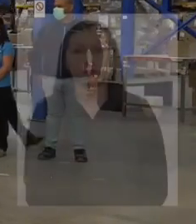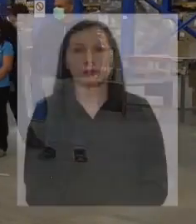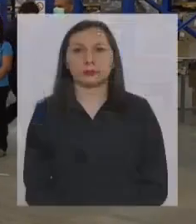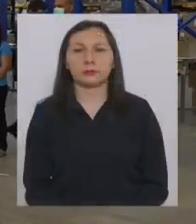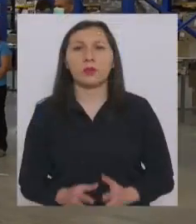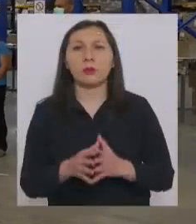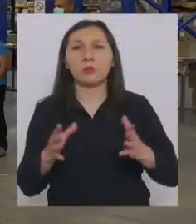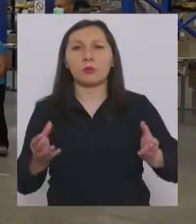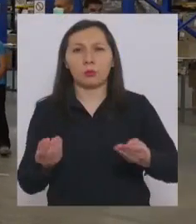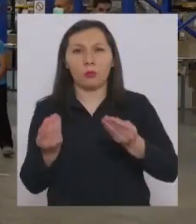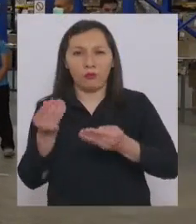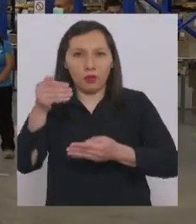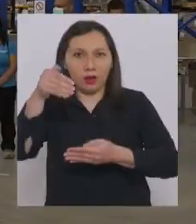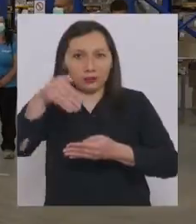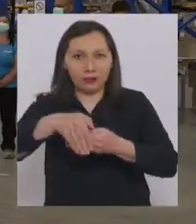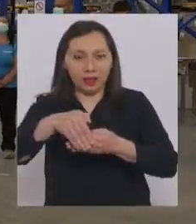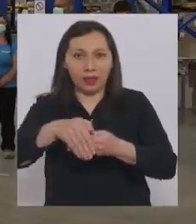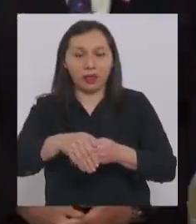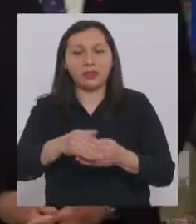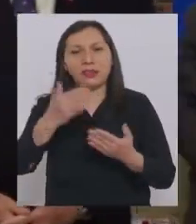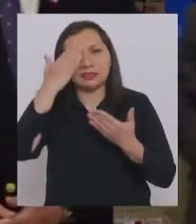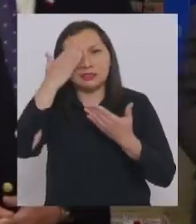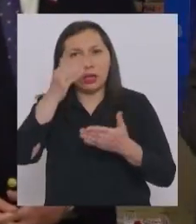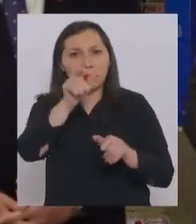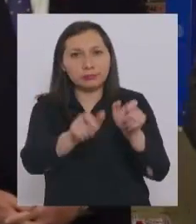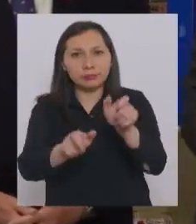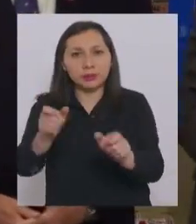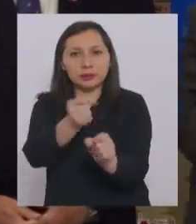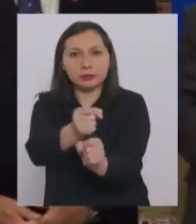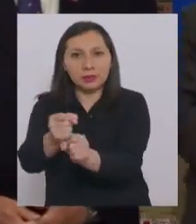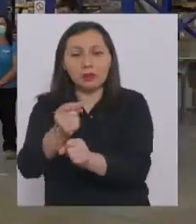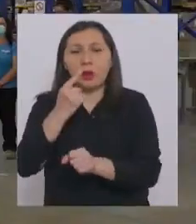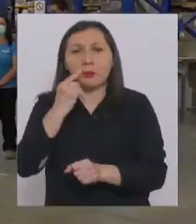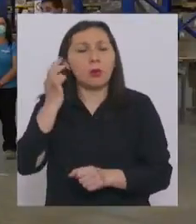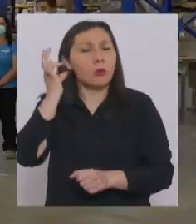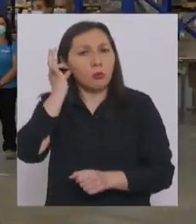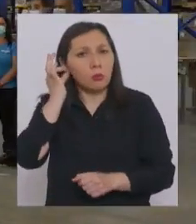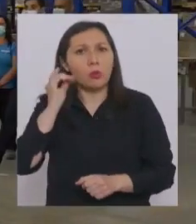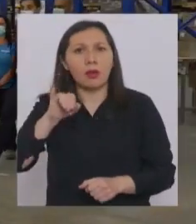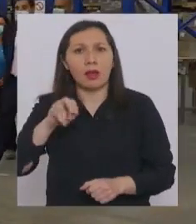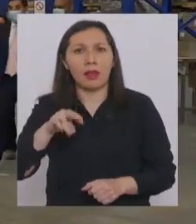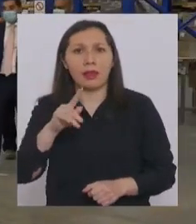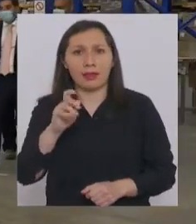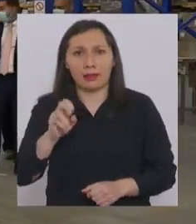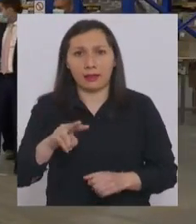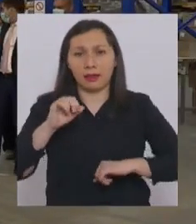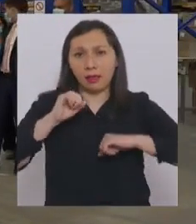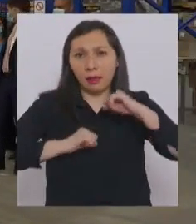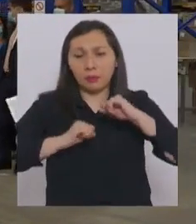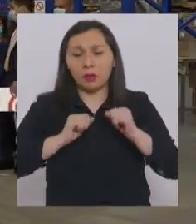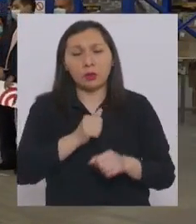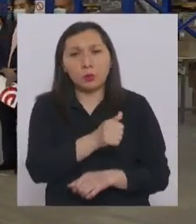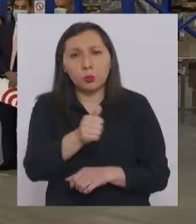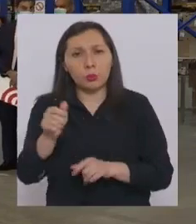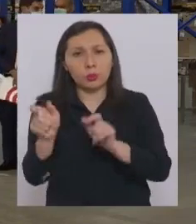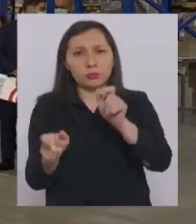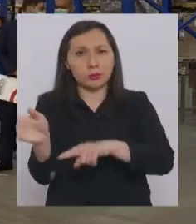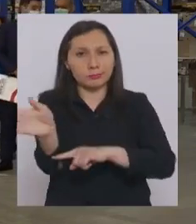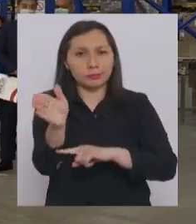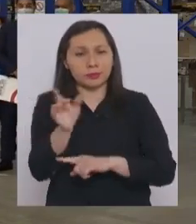Muy buenas tardes. Saludo a los trabajadores y trabajadoras de Janeken y a todos mis